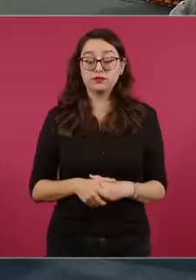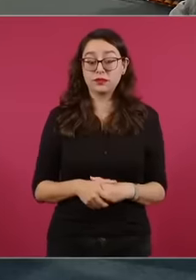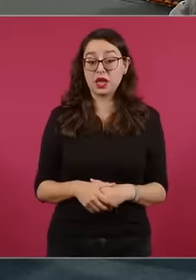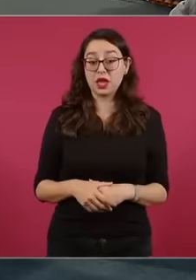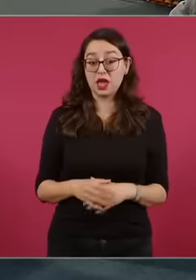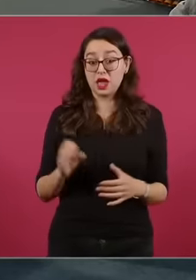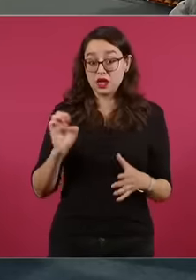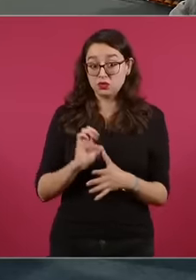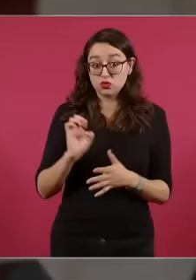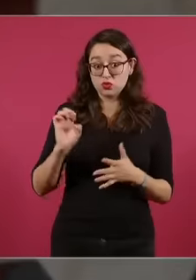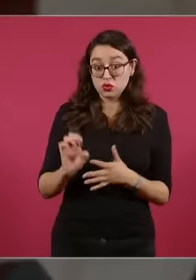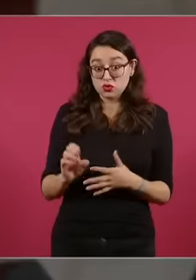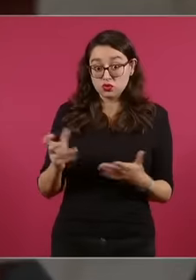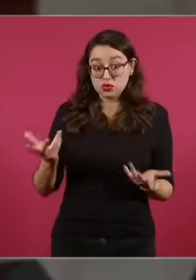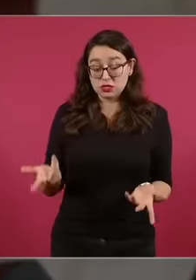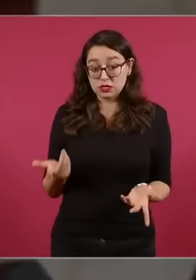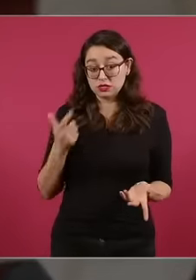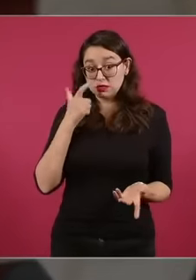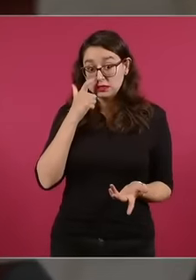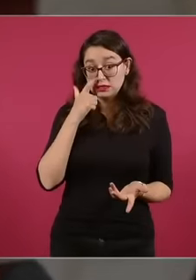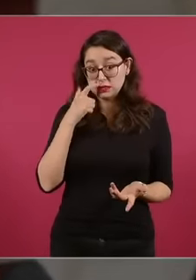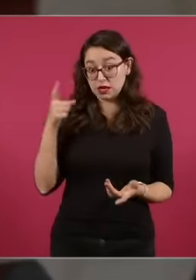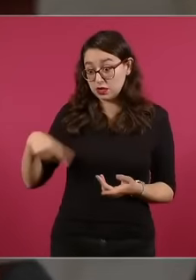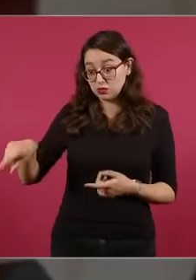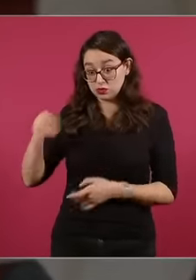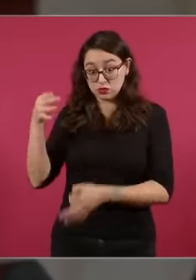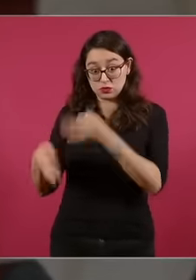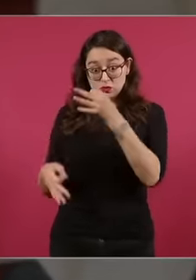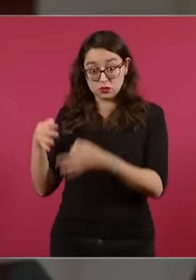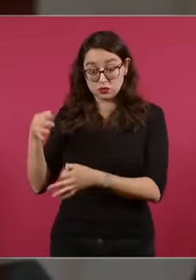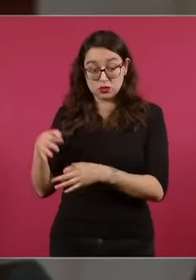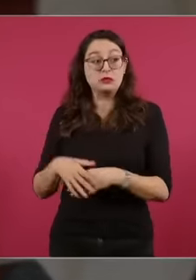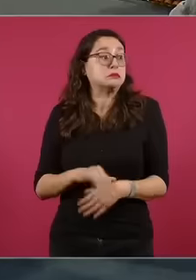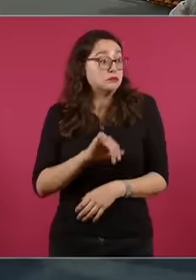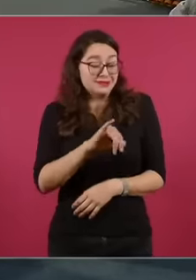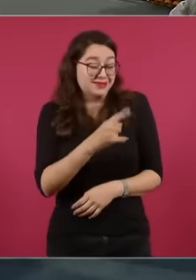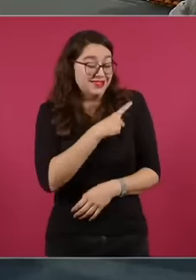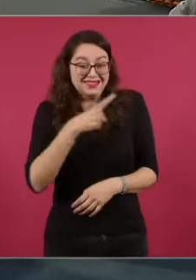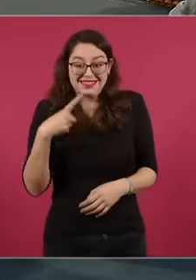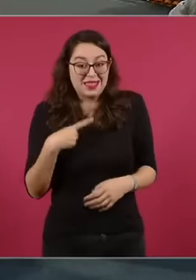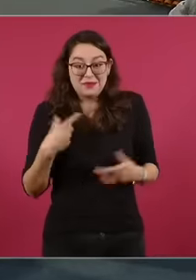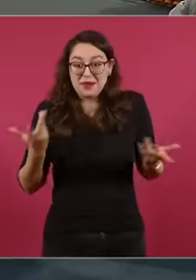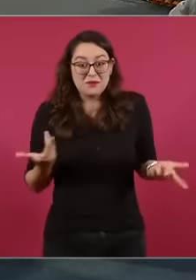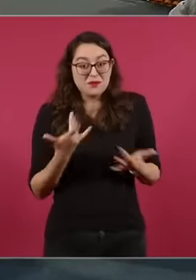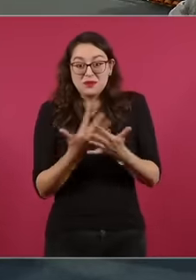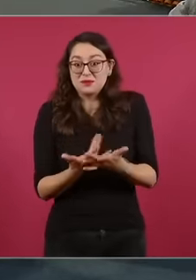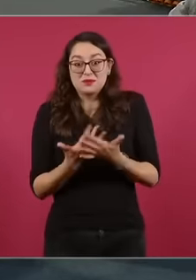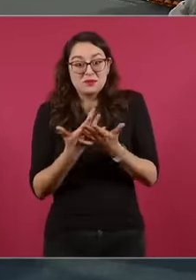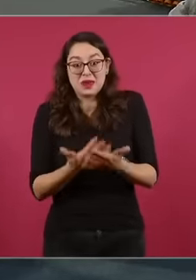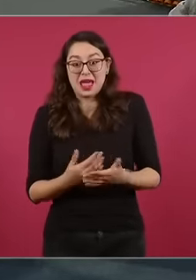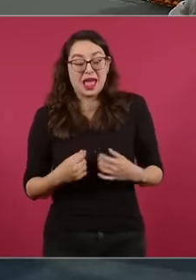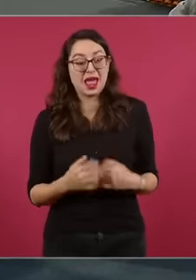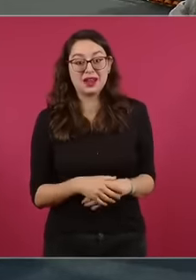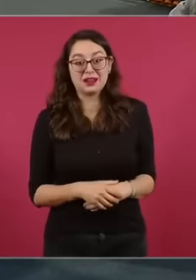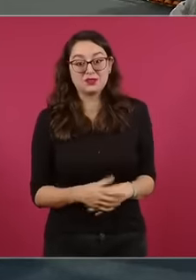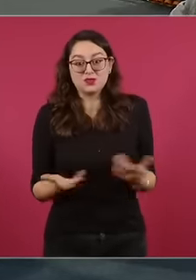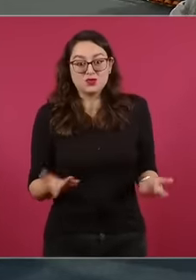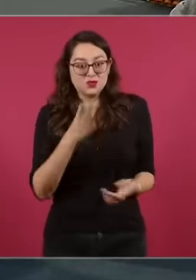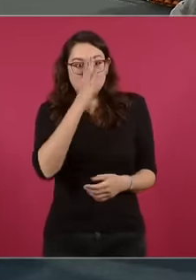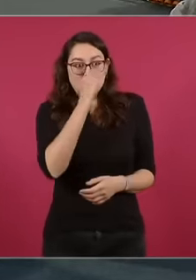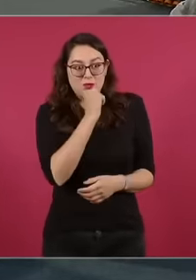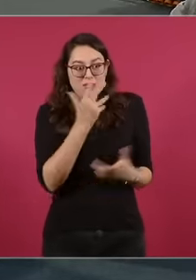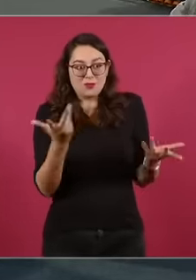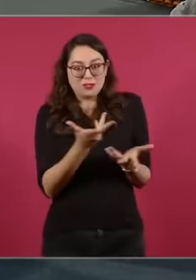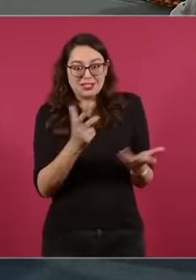que terminen el amparo en el que están? Claro, se tiene que esperar, no hay otra forma, porque si sería no? un pago indebido